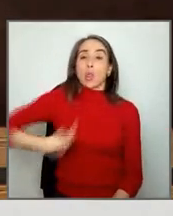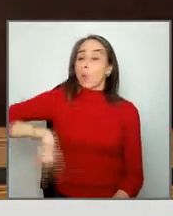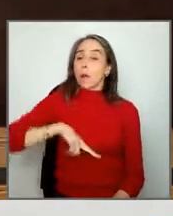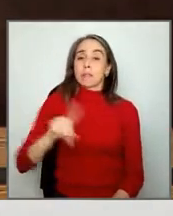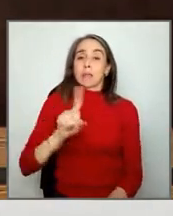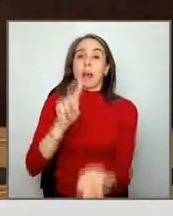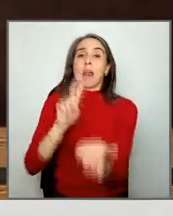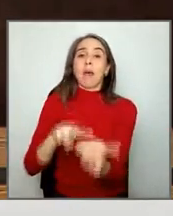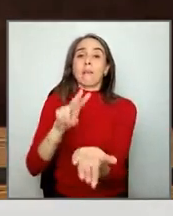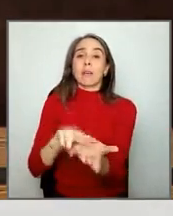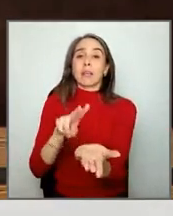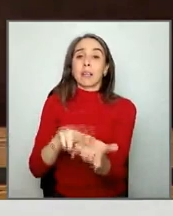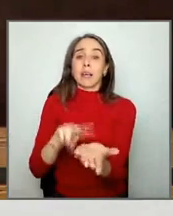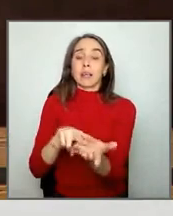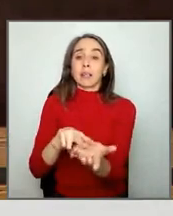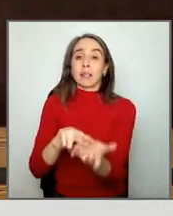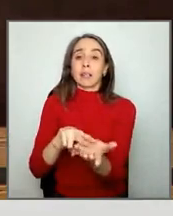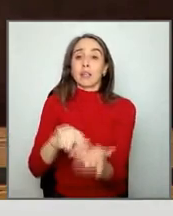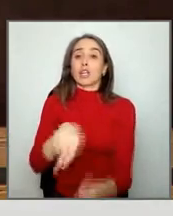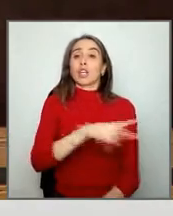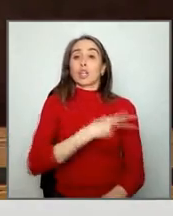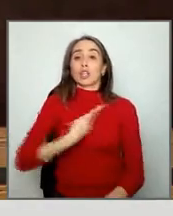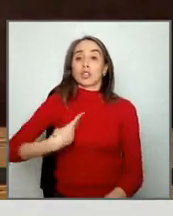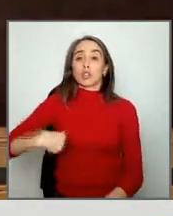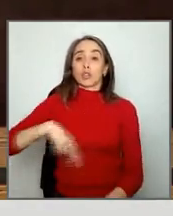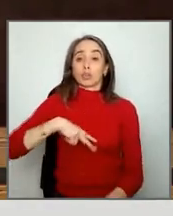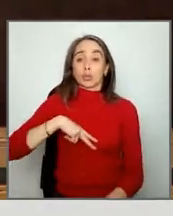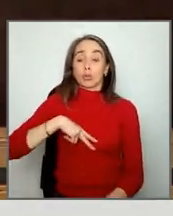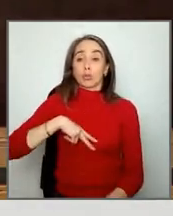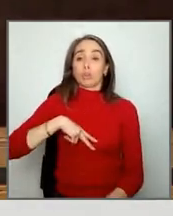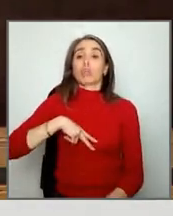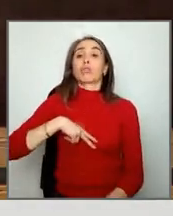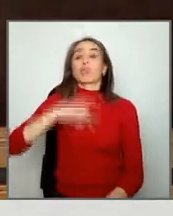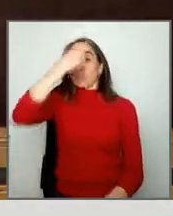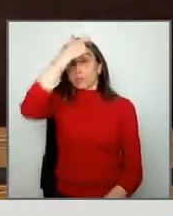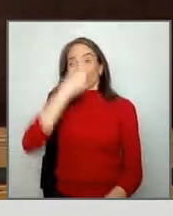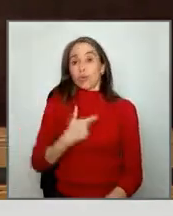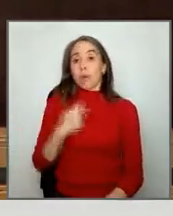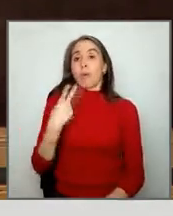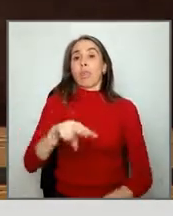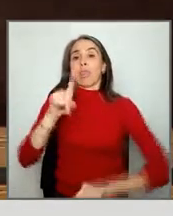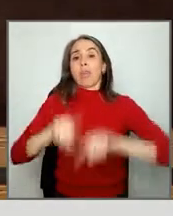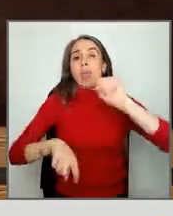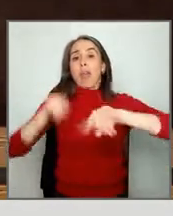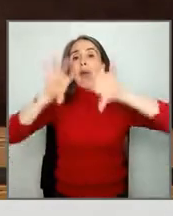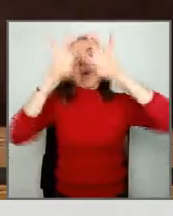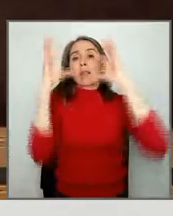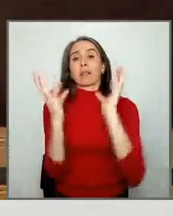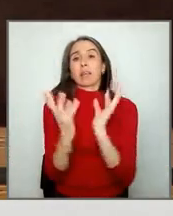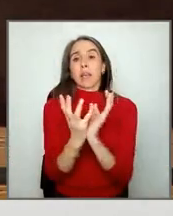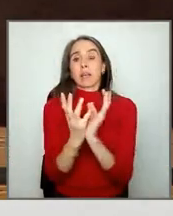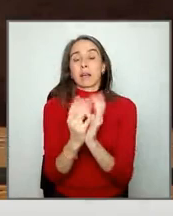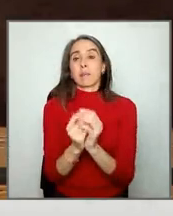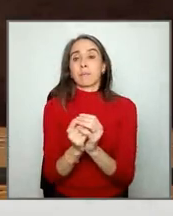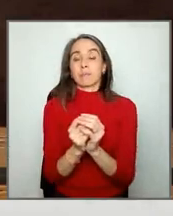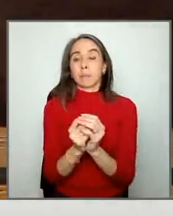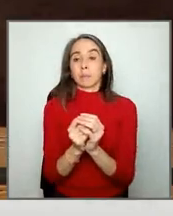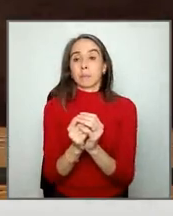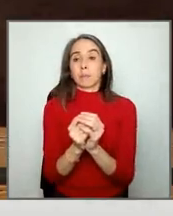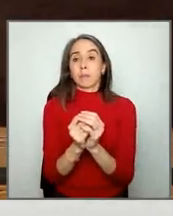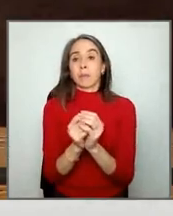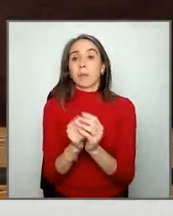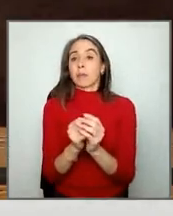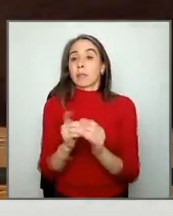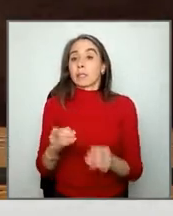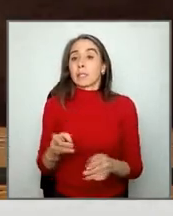cosas es que nosotros somos de la Tierra en la transversalidad de